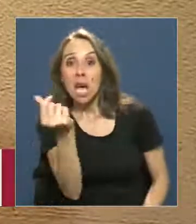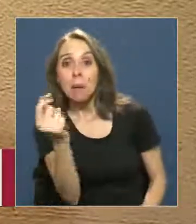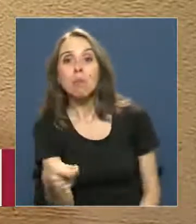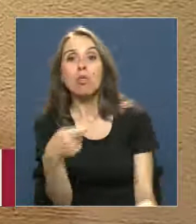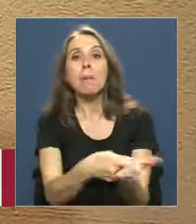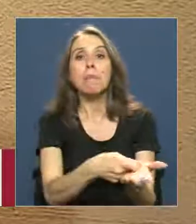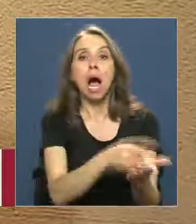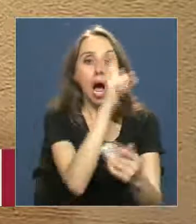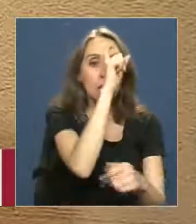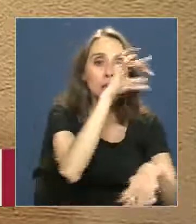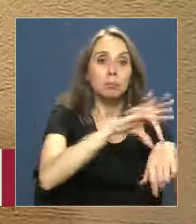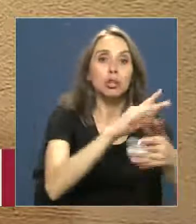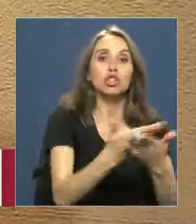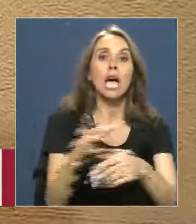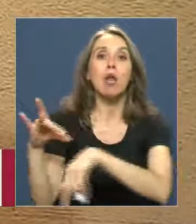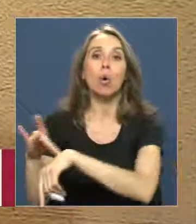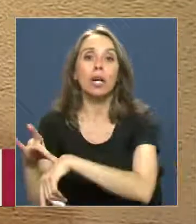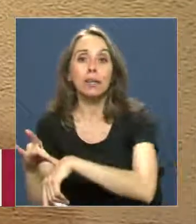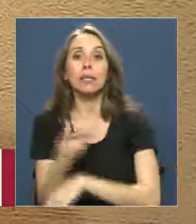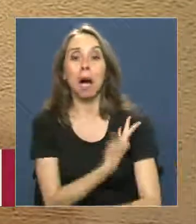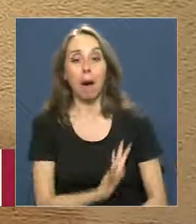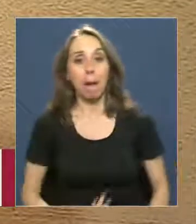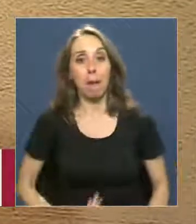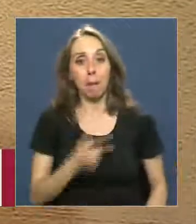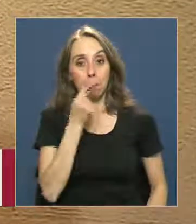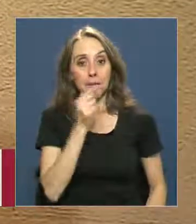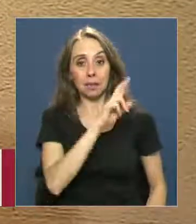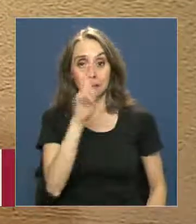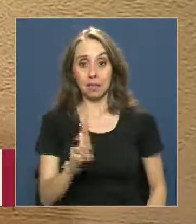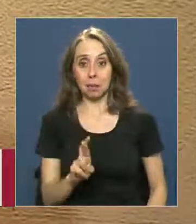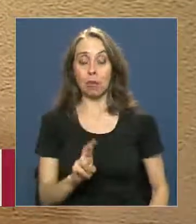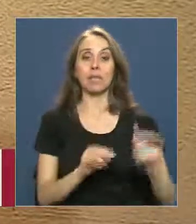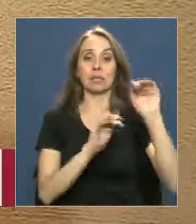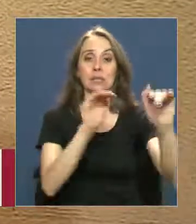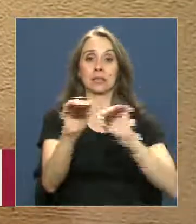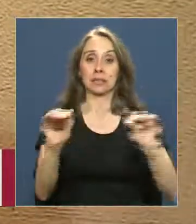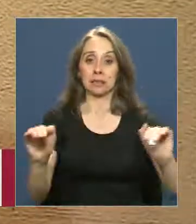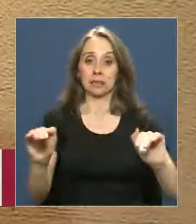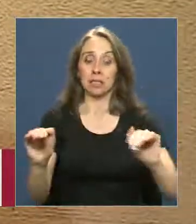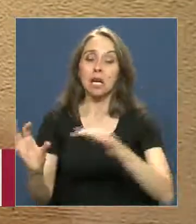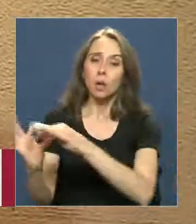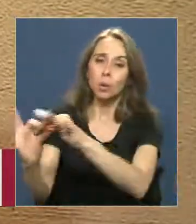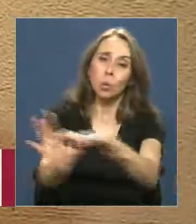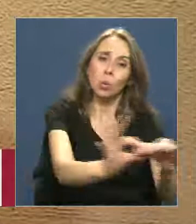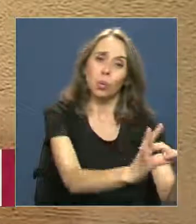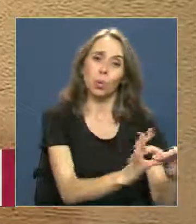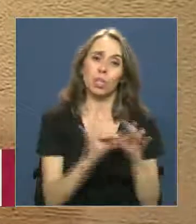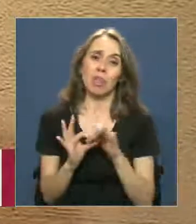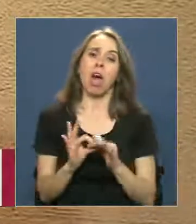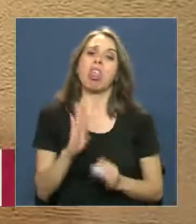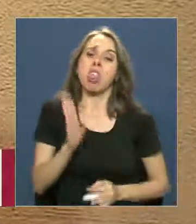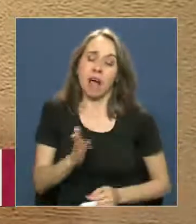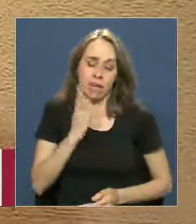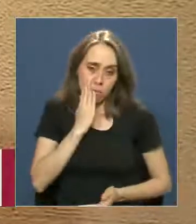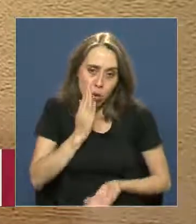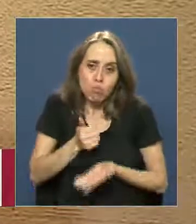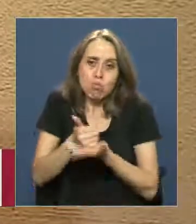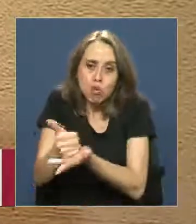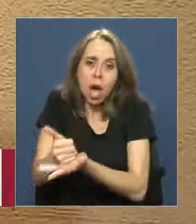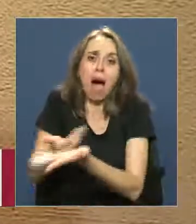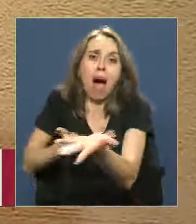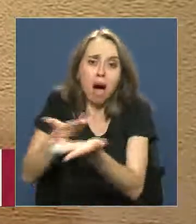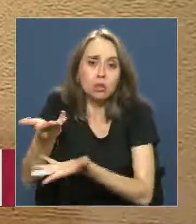Al respecto, el presidente acaba de hacer un llamado a la unidad y a la solidaridad. Sin